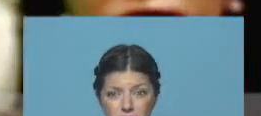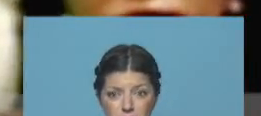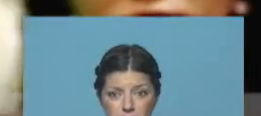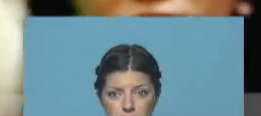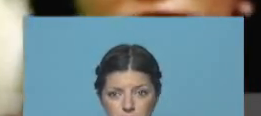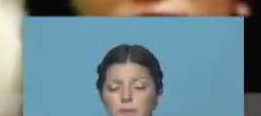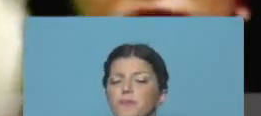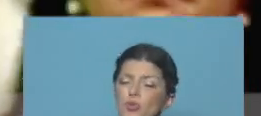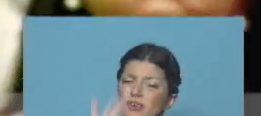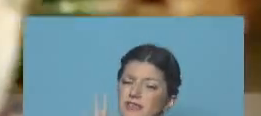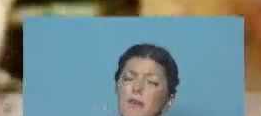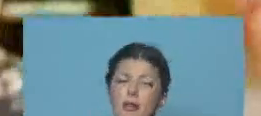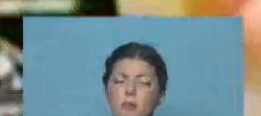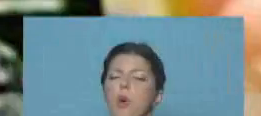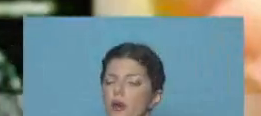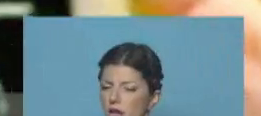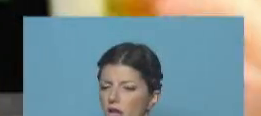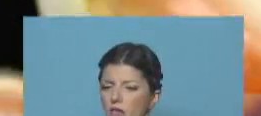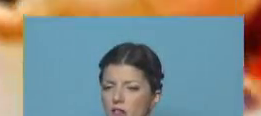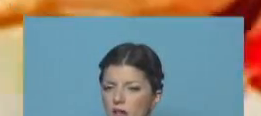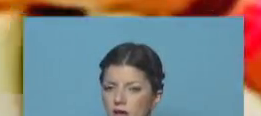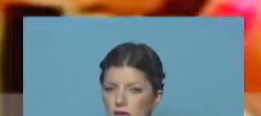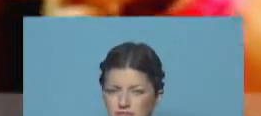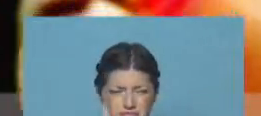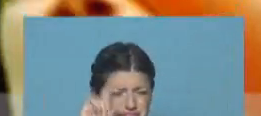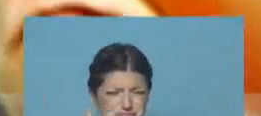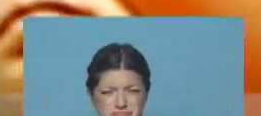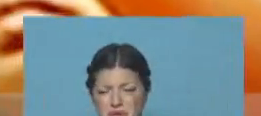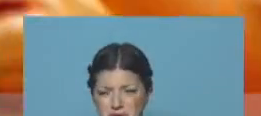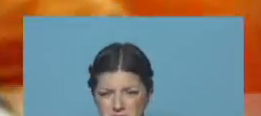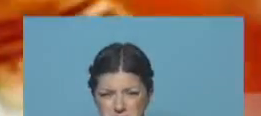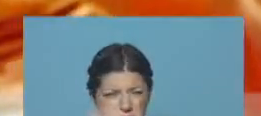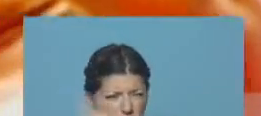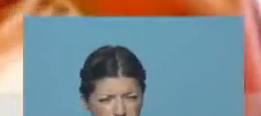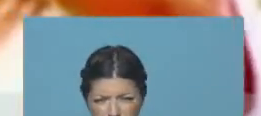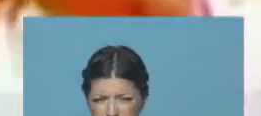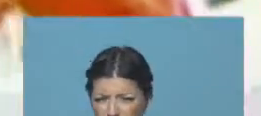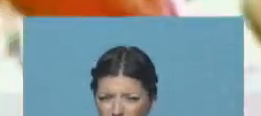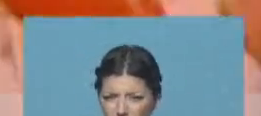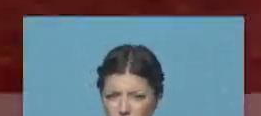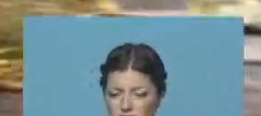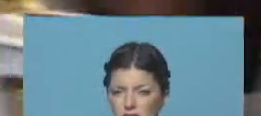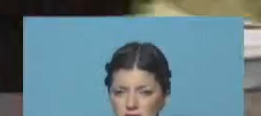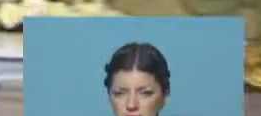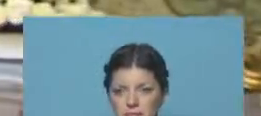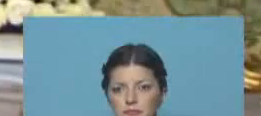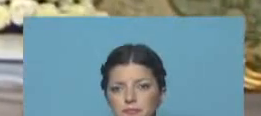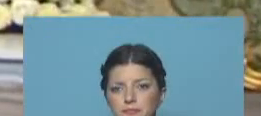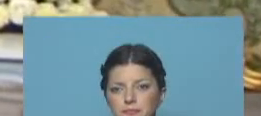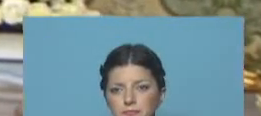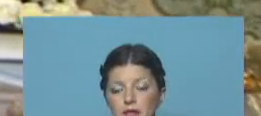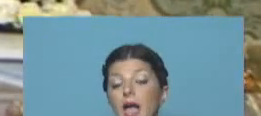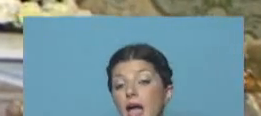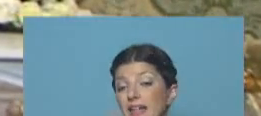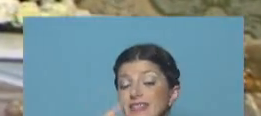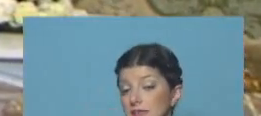¿Ustedes saben por qué lo hacen? Porque son unos hipócritas, unos fariseos. En los últimos